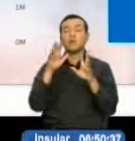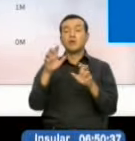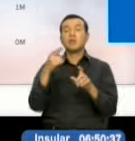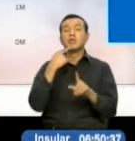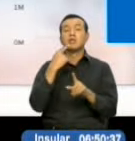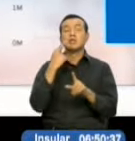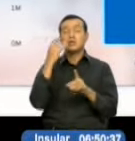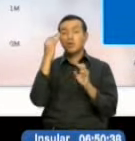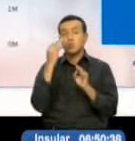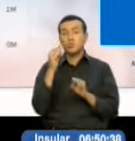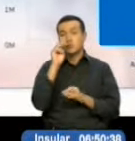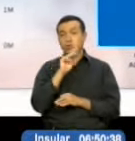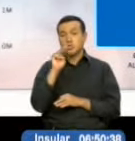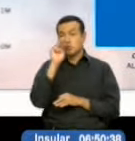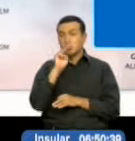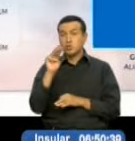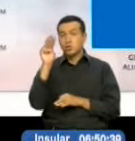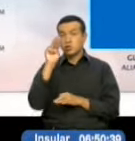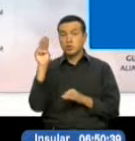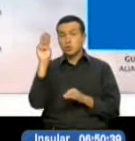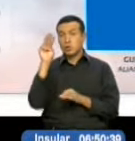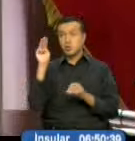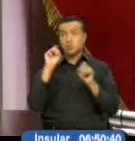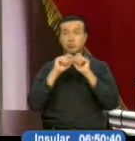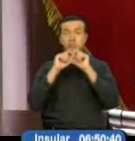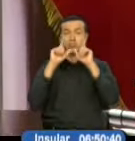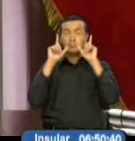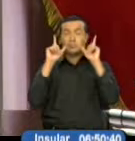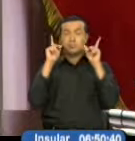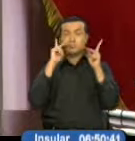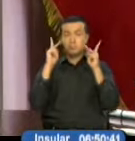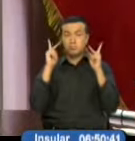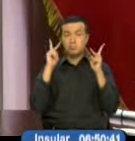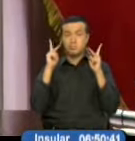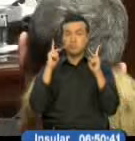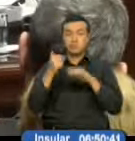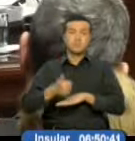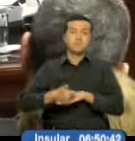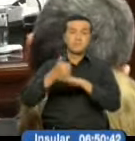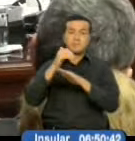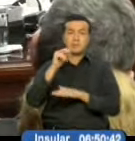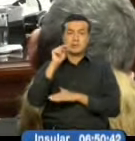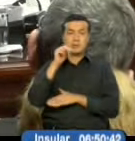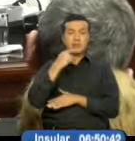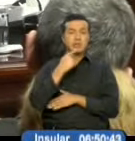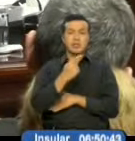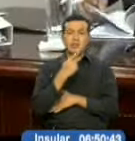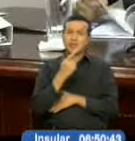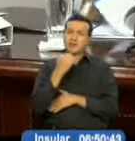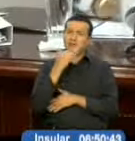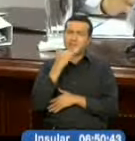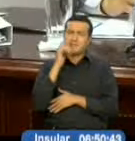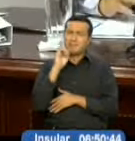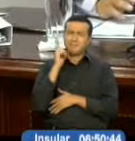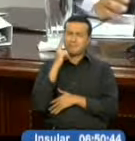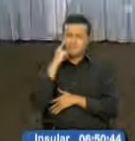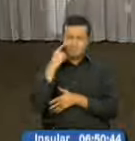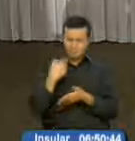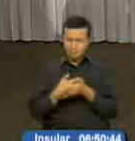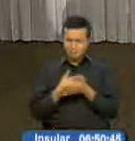un supuesto apagón del sistema informático del CNE. Sin embargo, este máximo organismo electoral desmintió tal hipótesis con